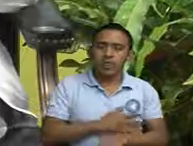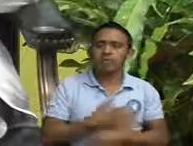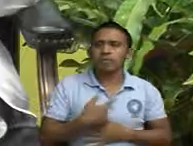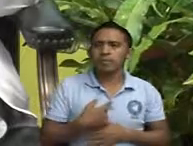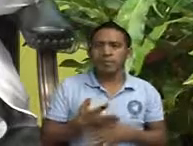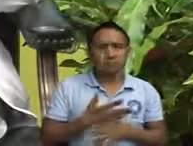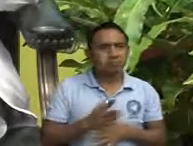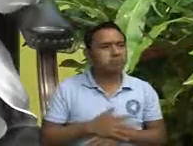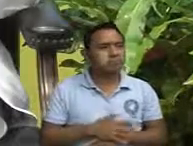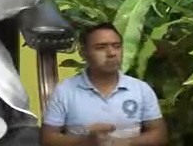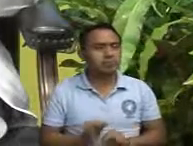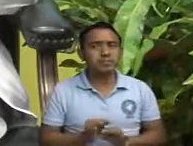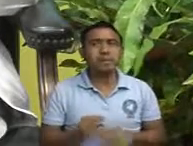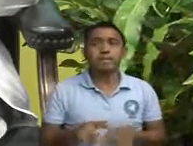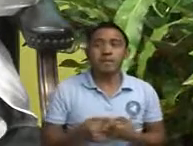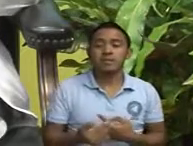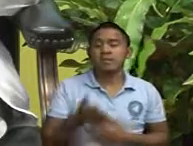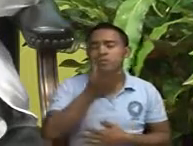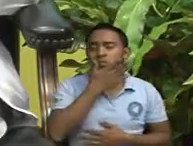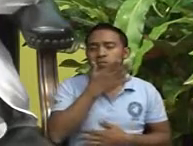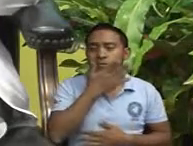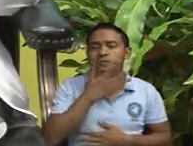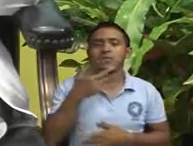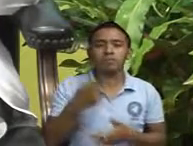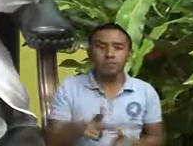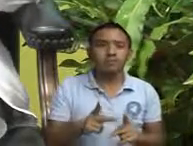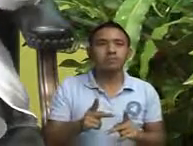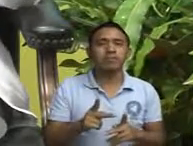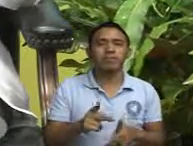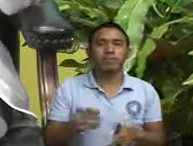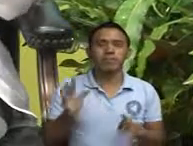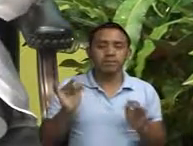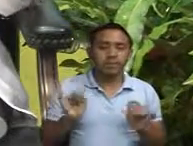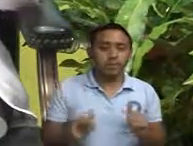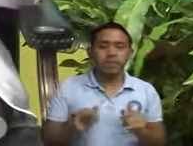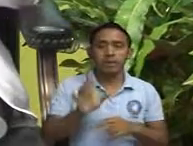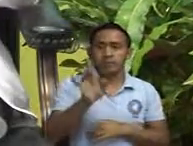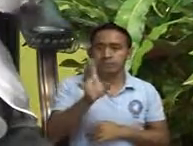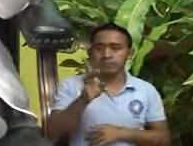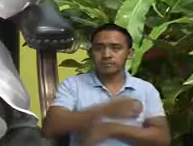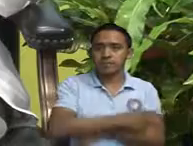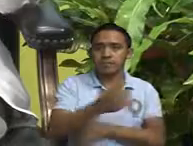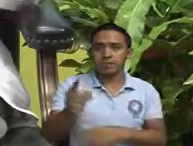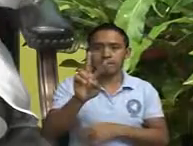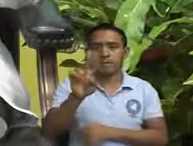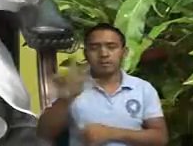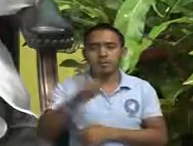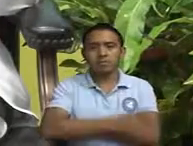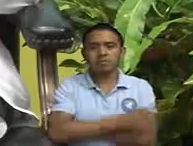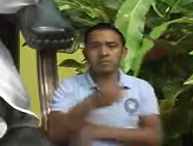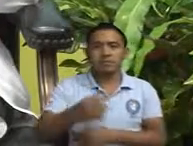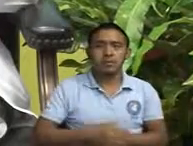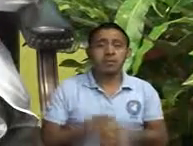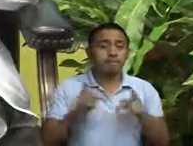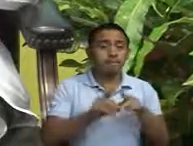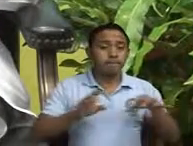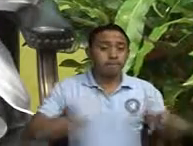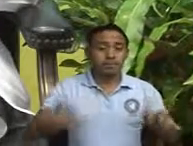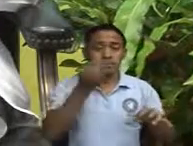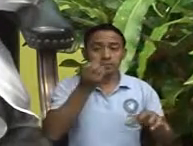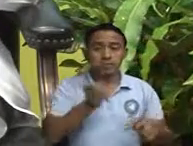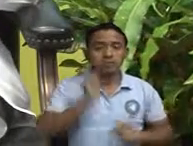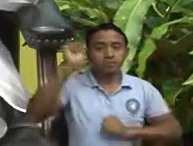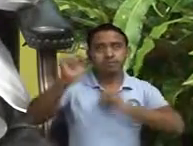sentís diferente. El inicio es difícil, pero ya cuando ya pasás 15 días, 21 días con un plan alimentario, un